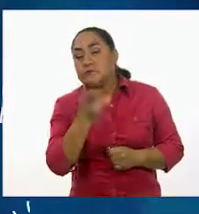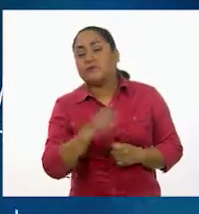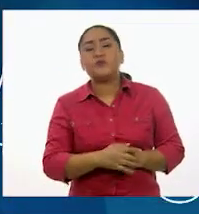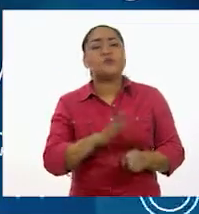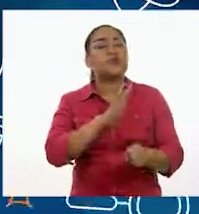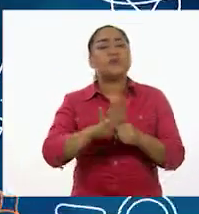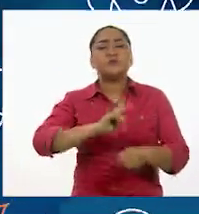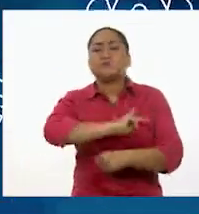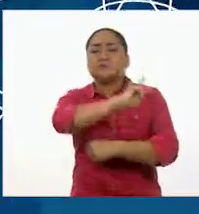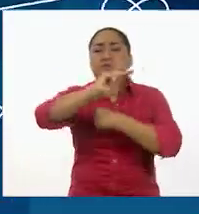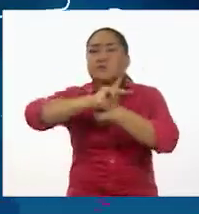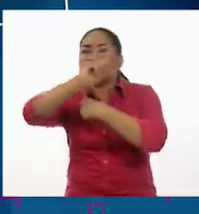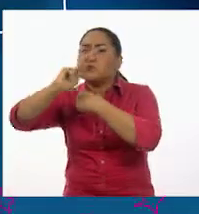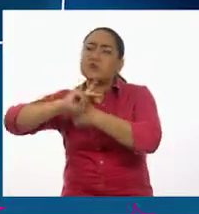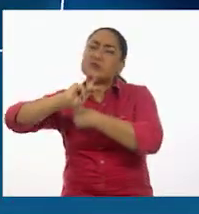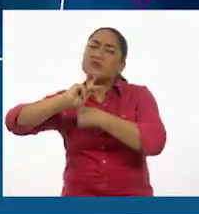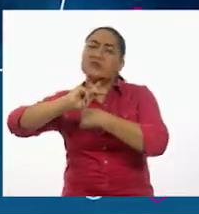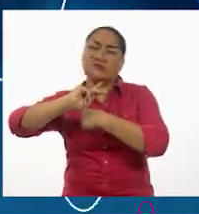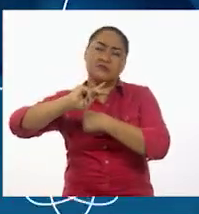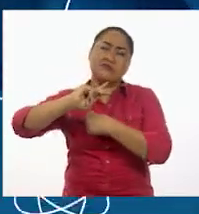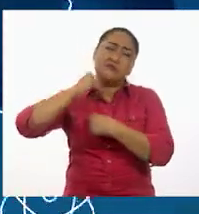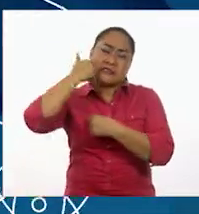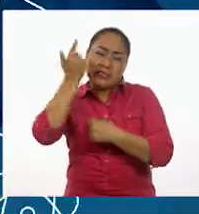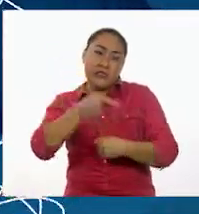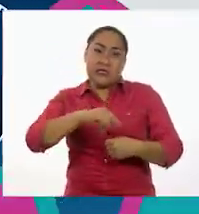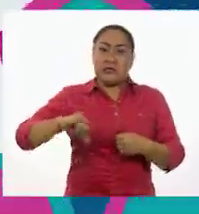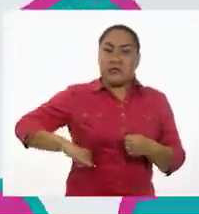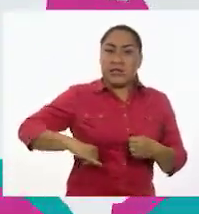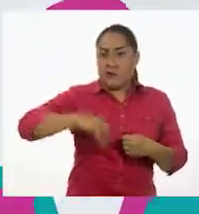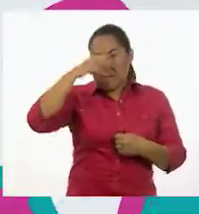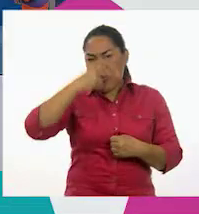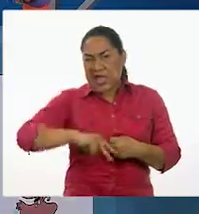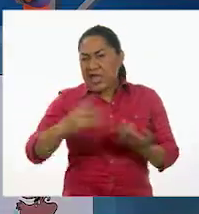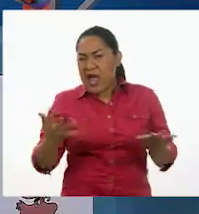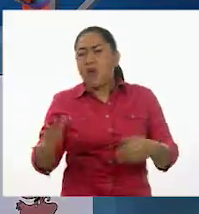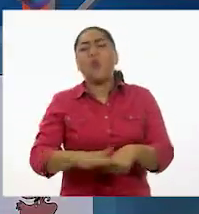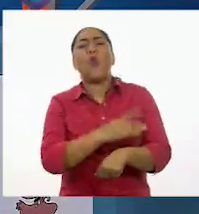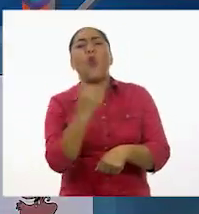países extranjeros tenían interés por México y por qué?